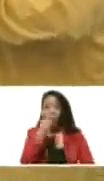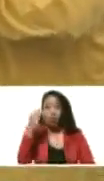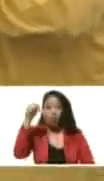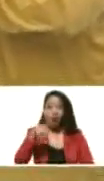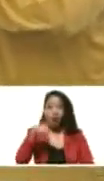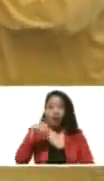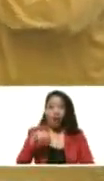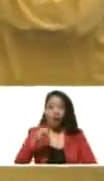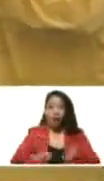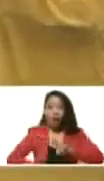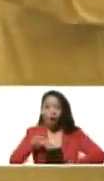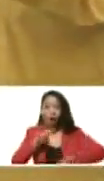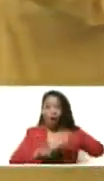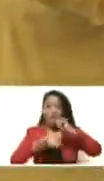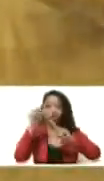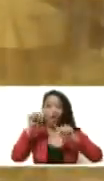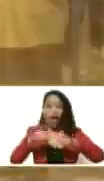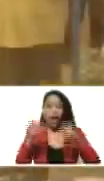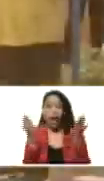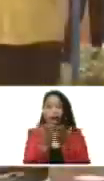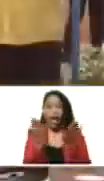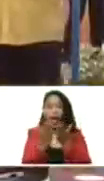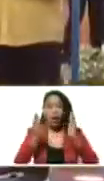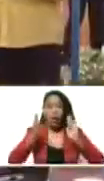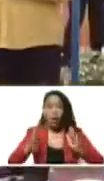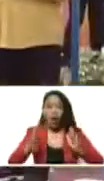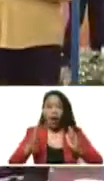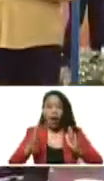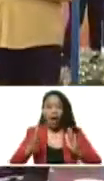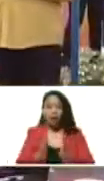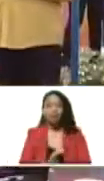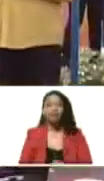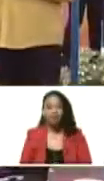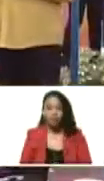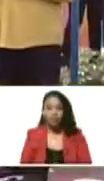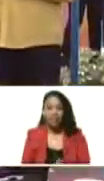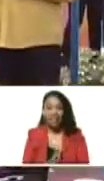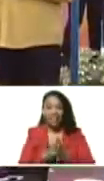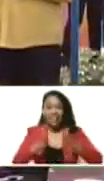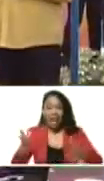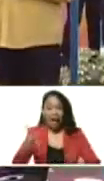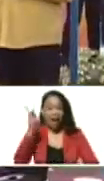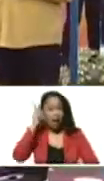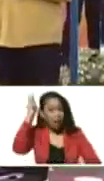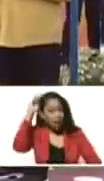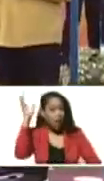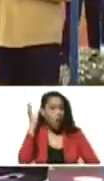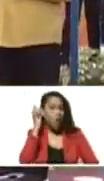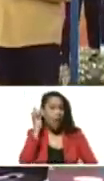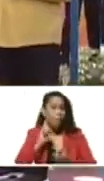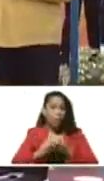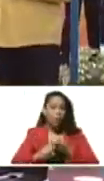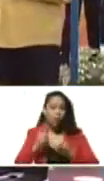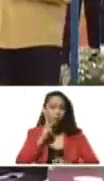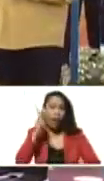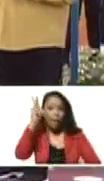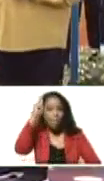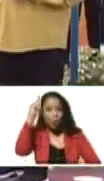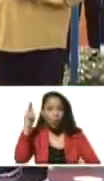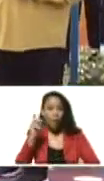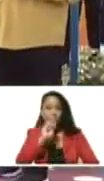en construir esta unidad educativa Gran Cacica Urquía, 23 de